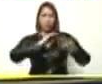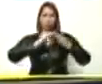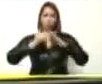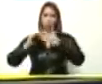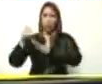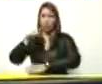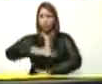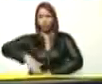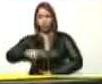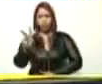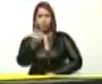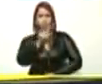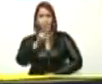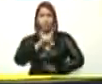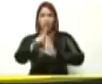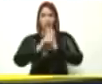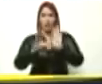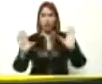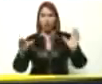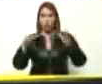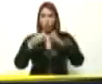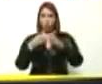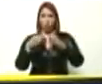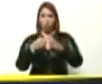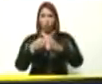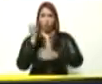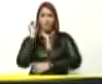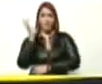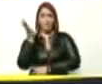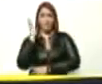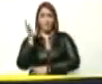del país, la ley orgánica, del parlamento, comunal,